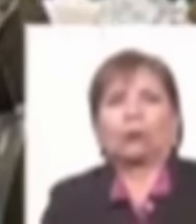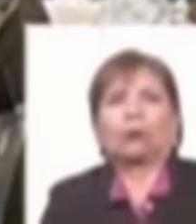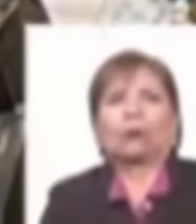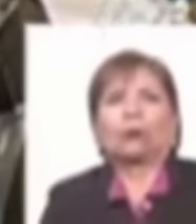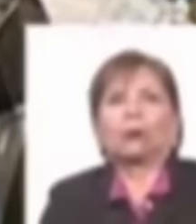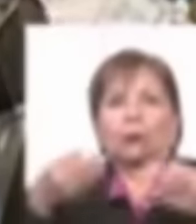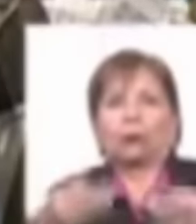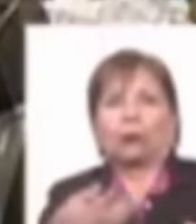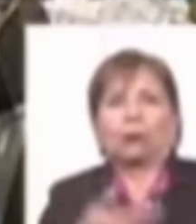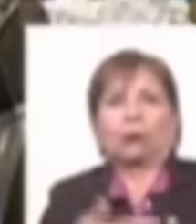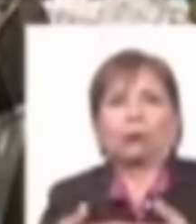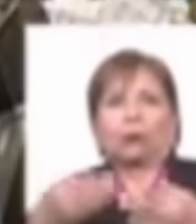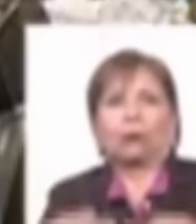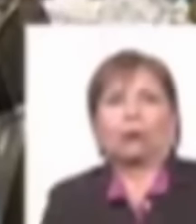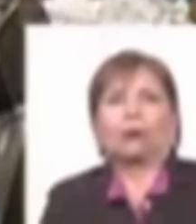que definitivamente